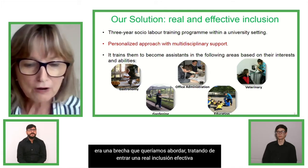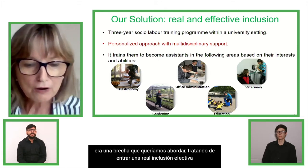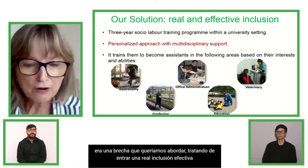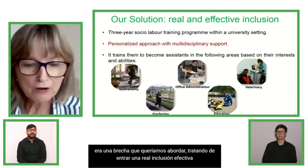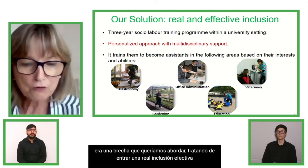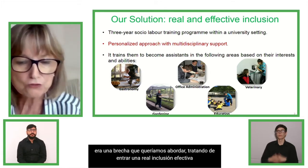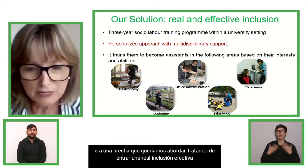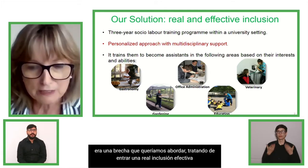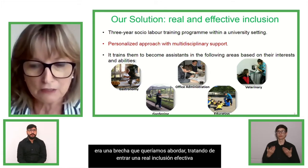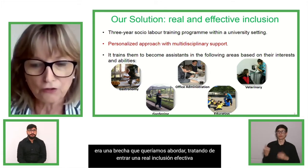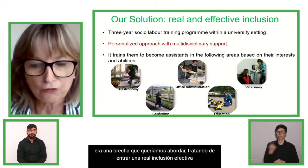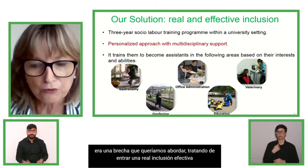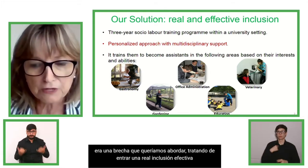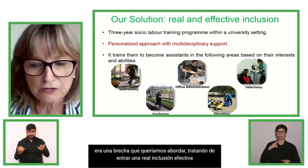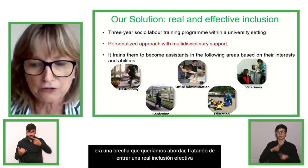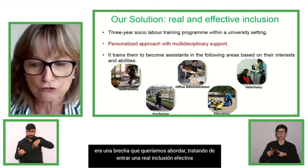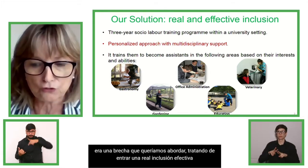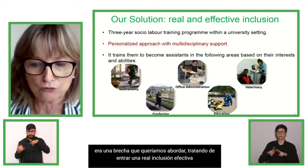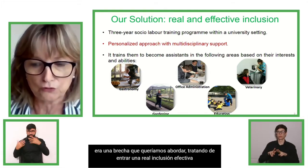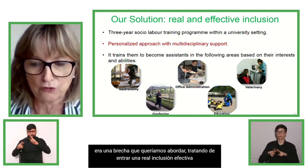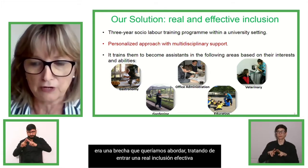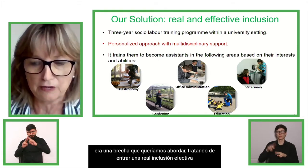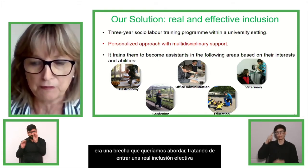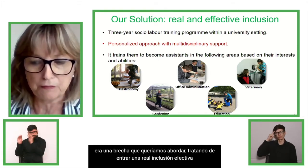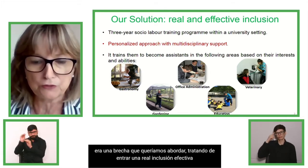Entonces nuestra solución fue crear